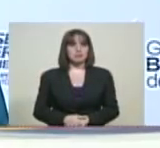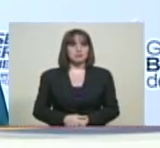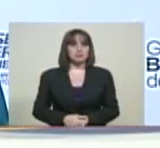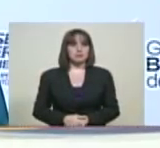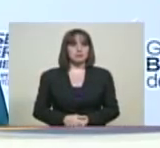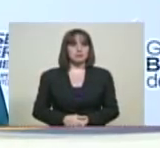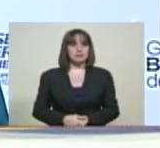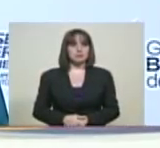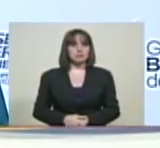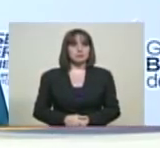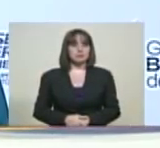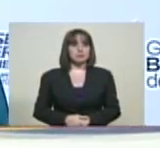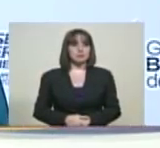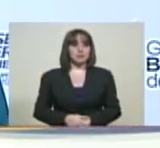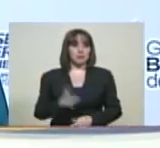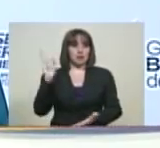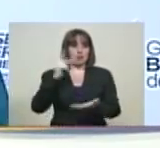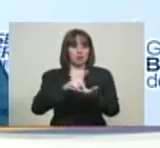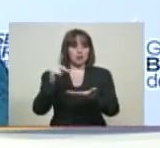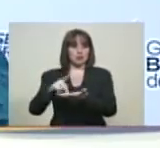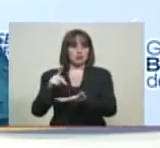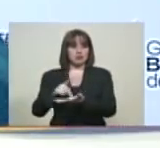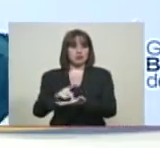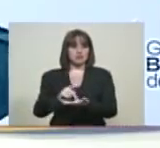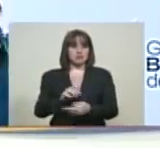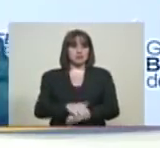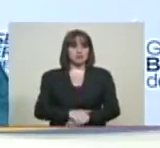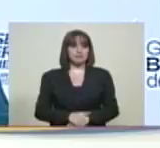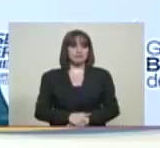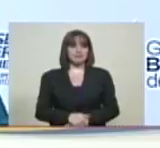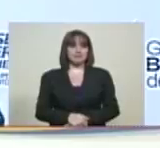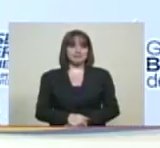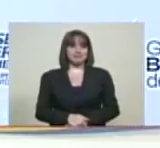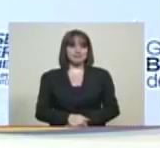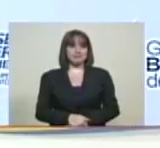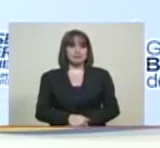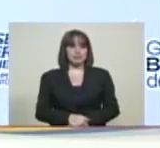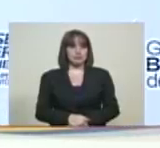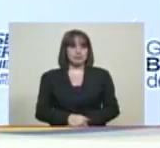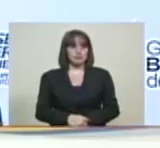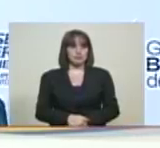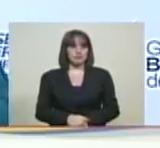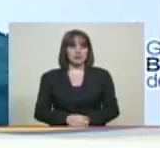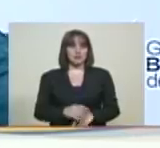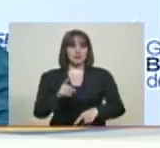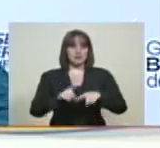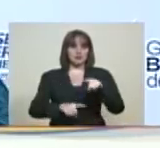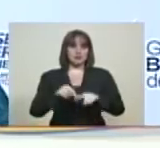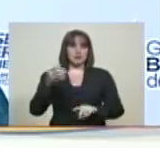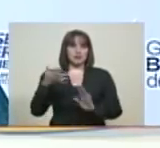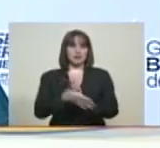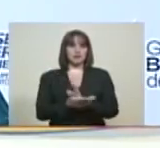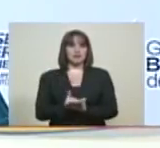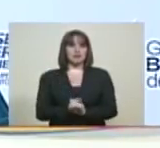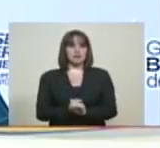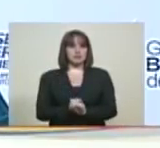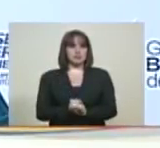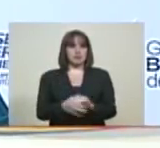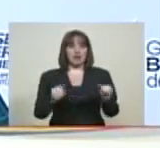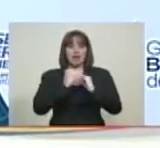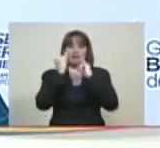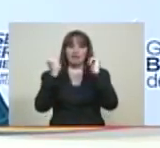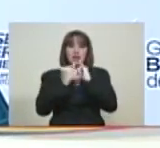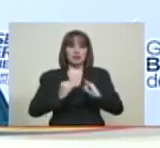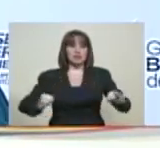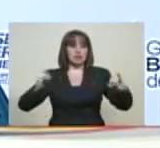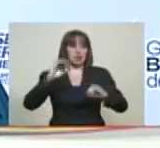de participación de felicidad social como decía el libertador simón bolívar en el congreso de angostura la felicidad